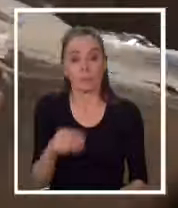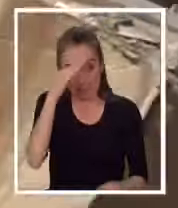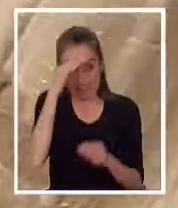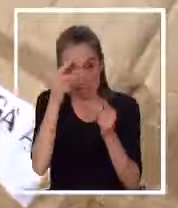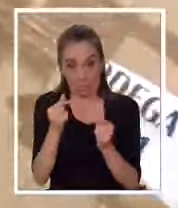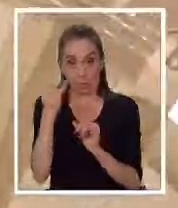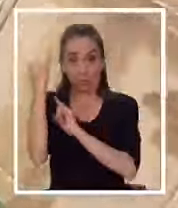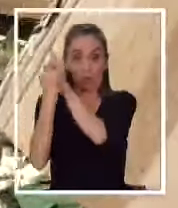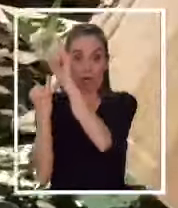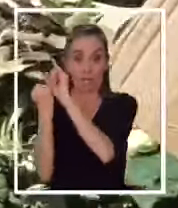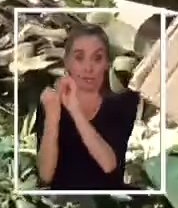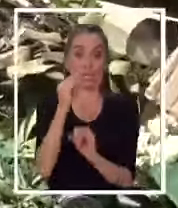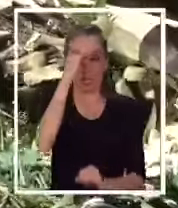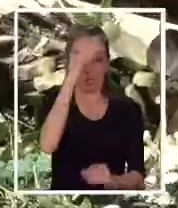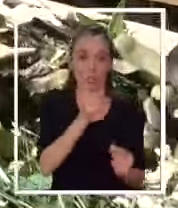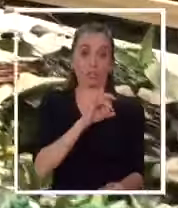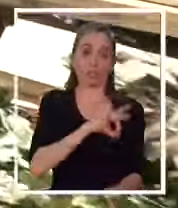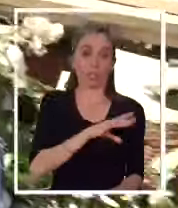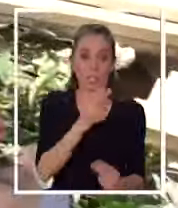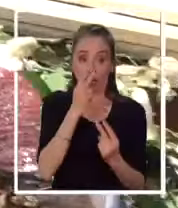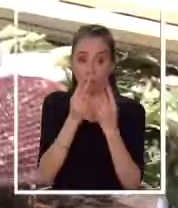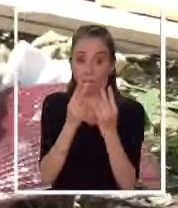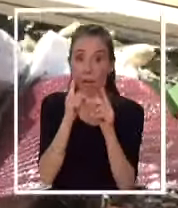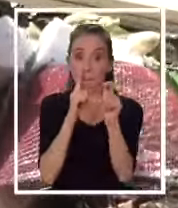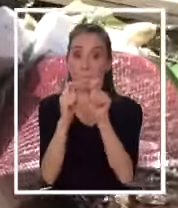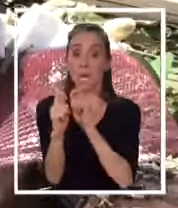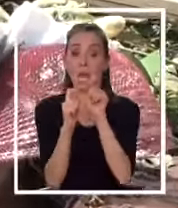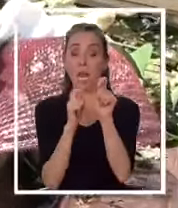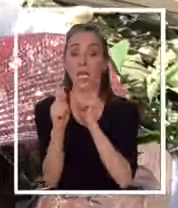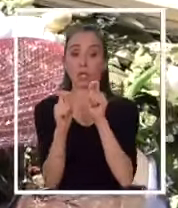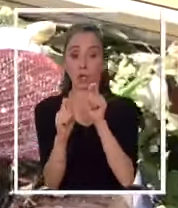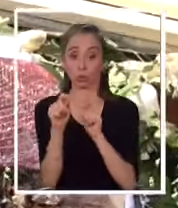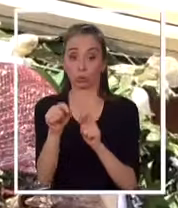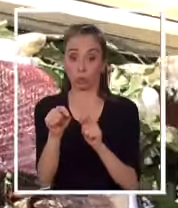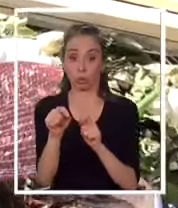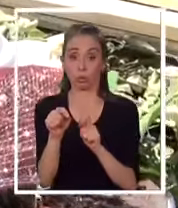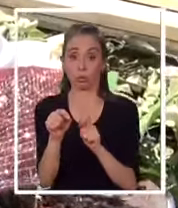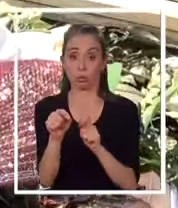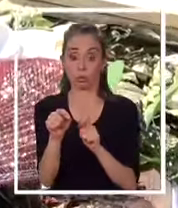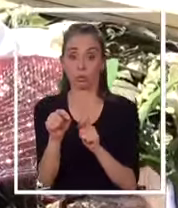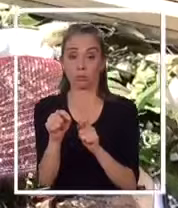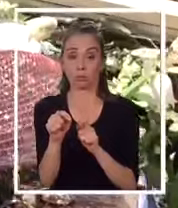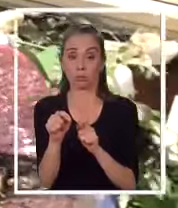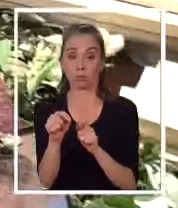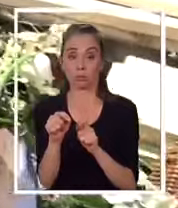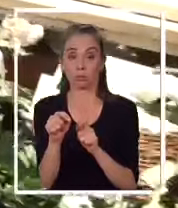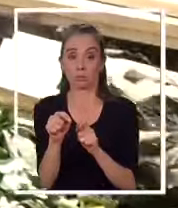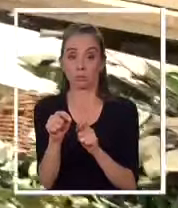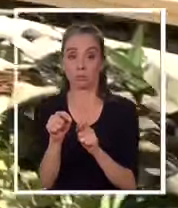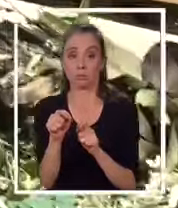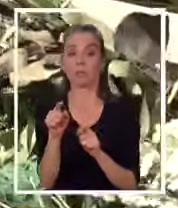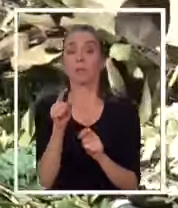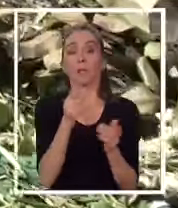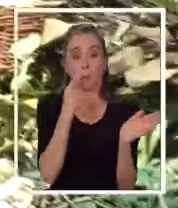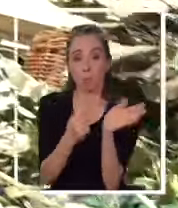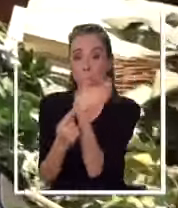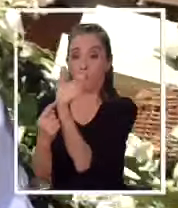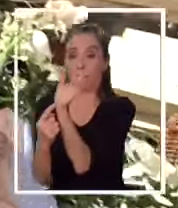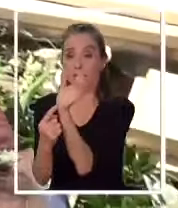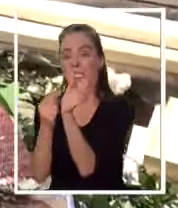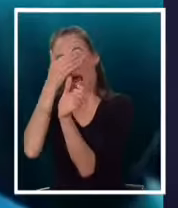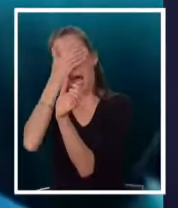Expertos internacionales y nacionales analizan los eventuales riesgos de esta situación a ciegas, sin saber a qué cementerio pertenecen.